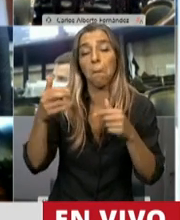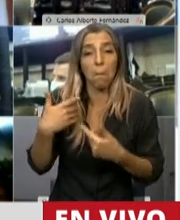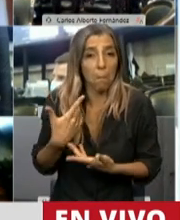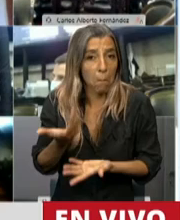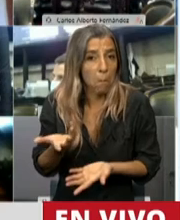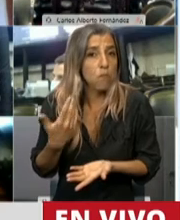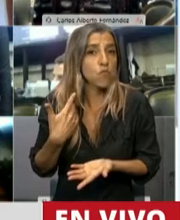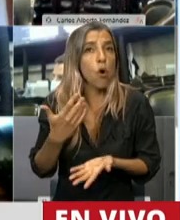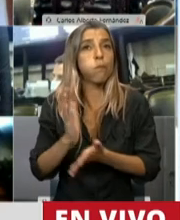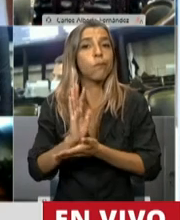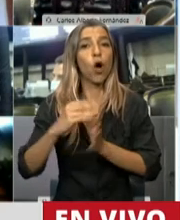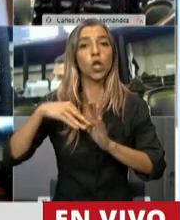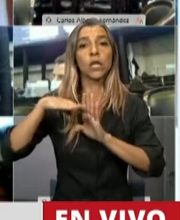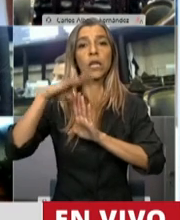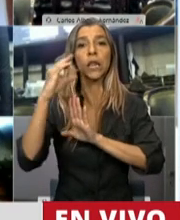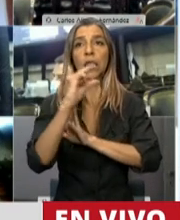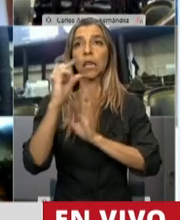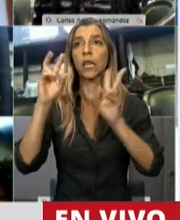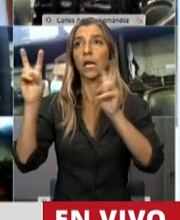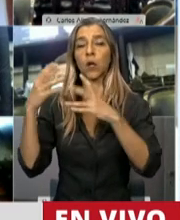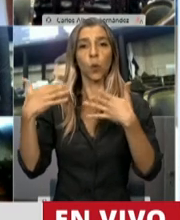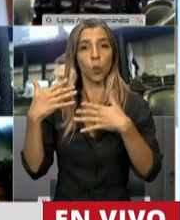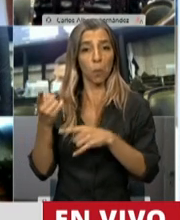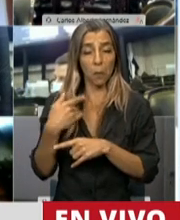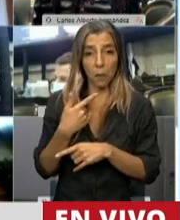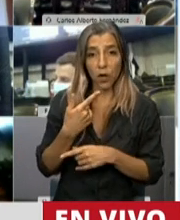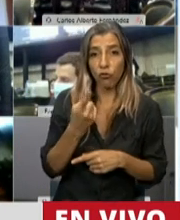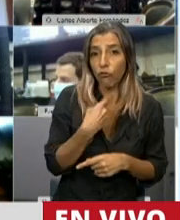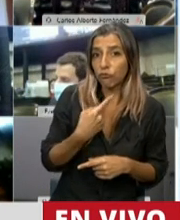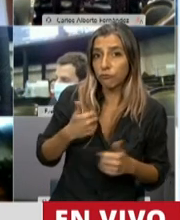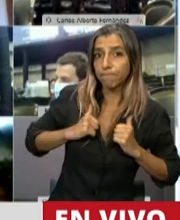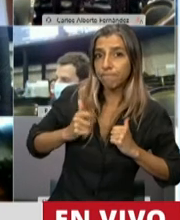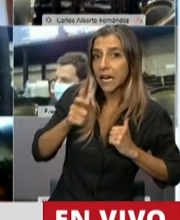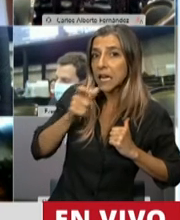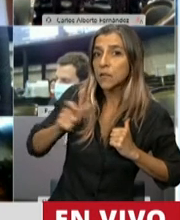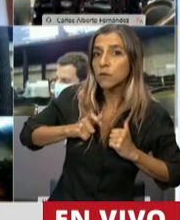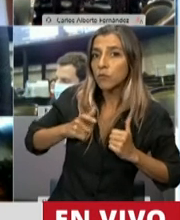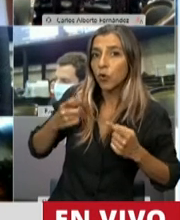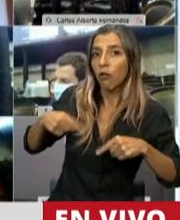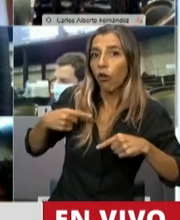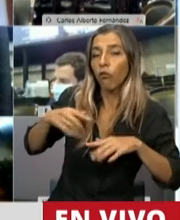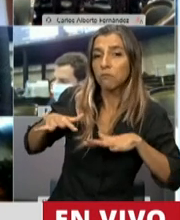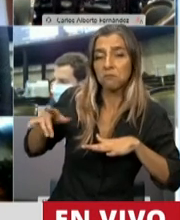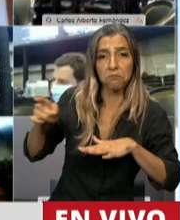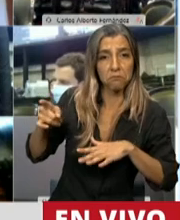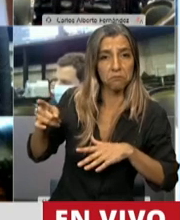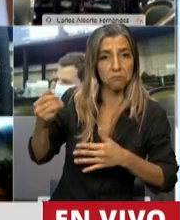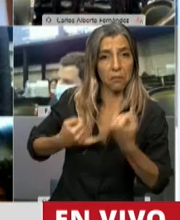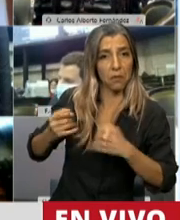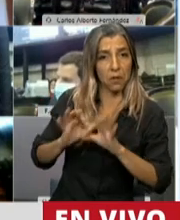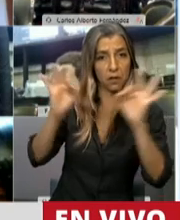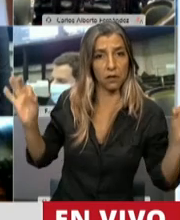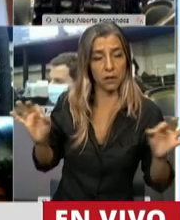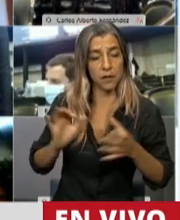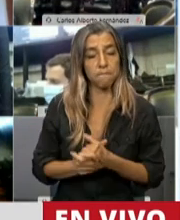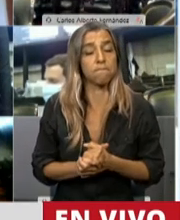título pomposo, pero realmente no nos llevamos ninguna respuesta de lo que necesitábamos saber. Hemos visto un retroceso muy grande en materia